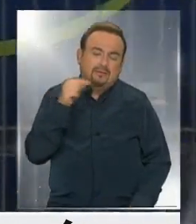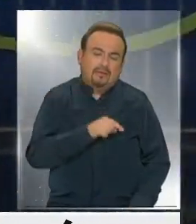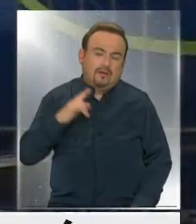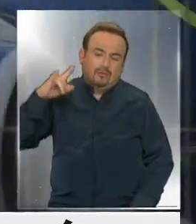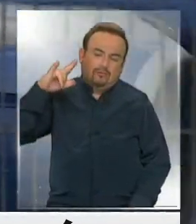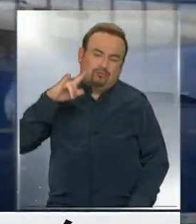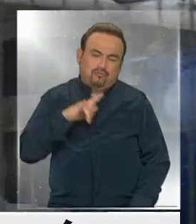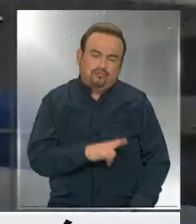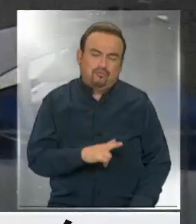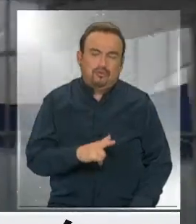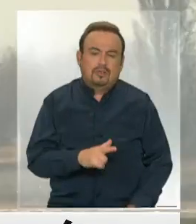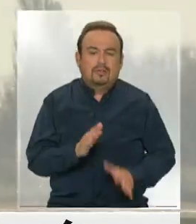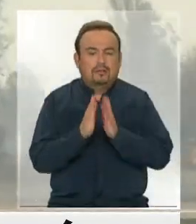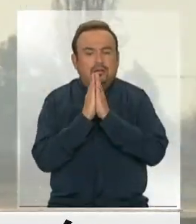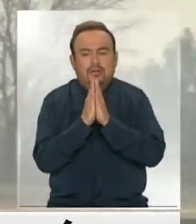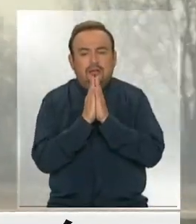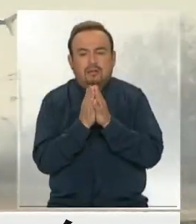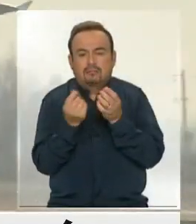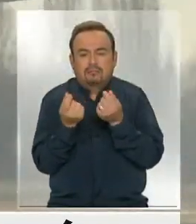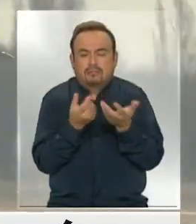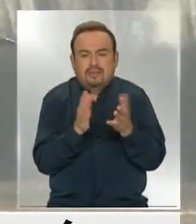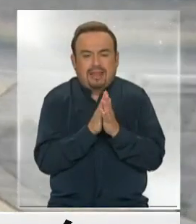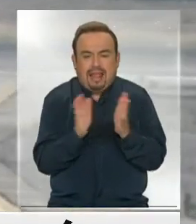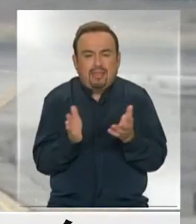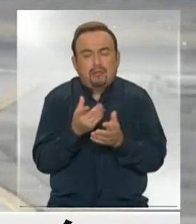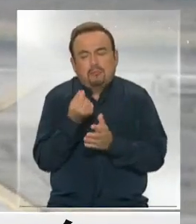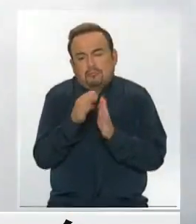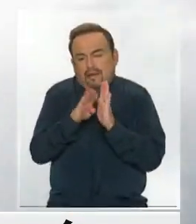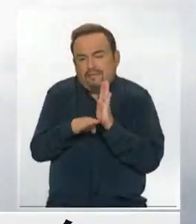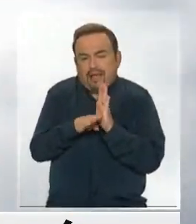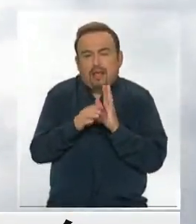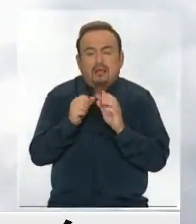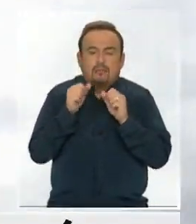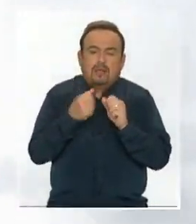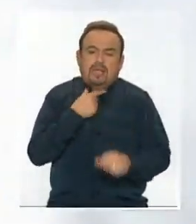vuelo humanitario que no les signifique una gran suma de dinero para regresar a Chile.